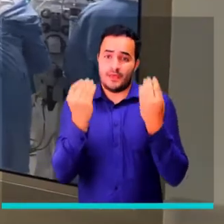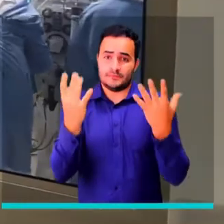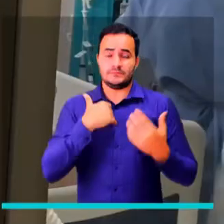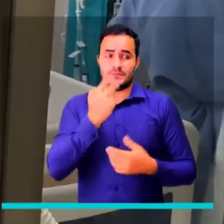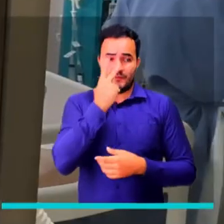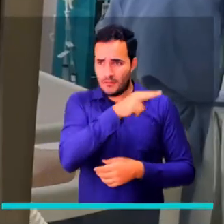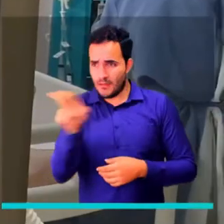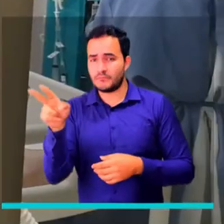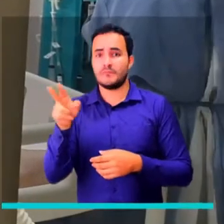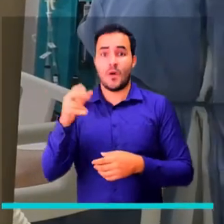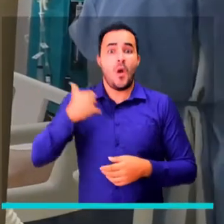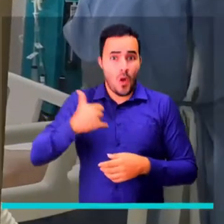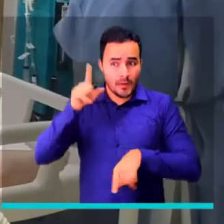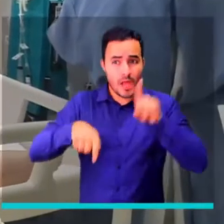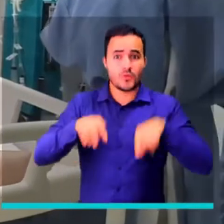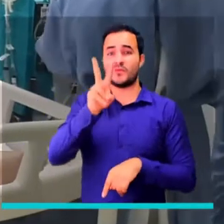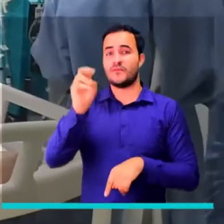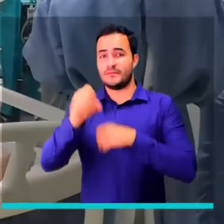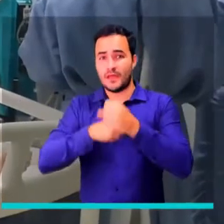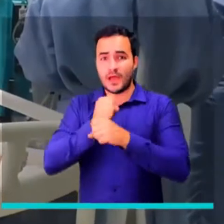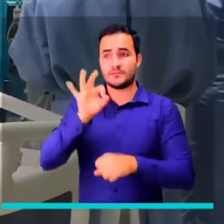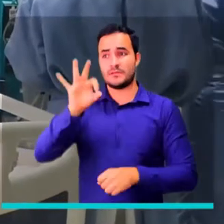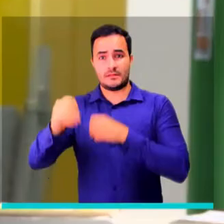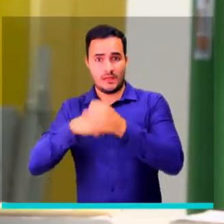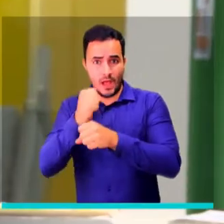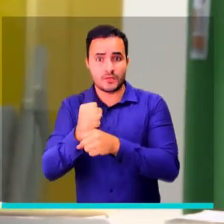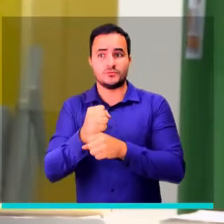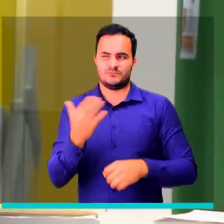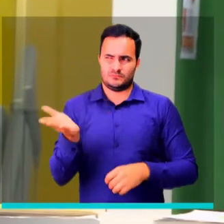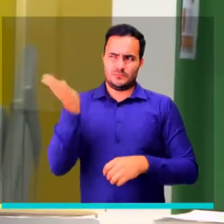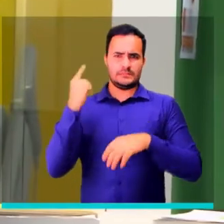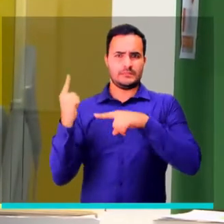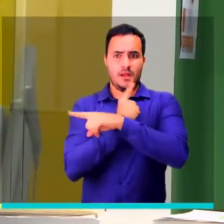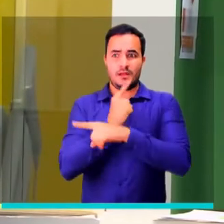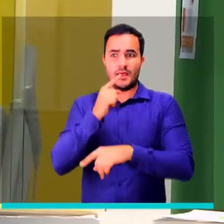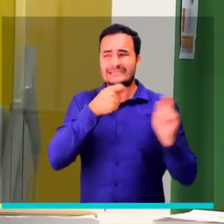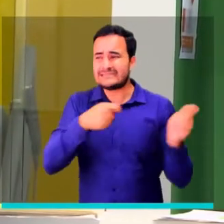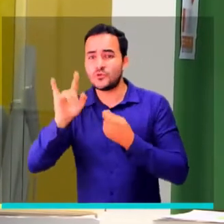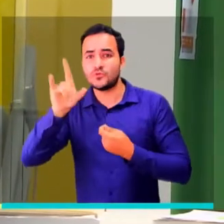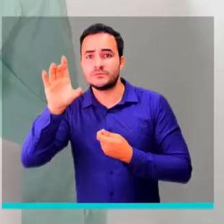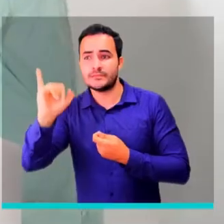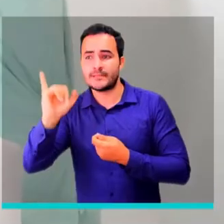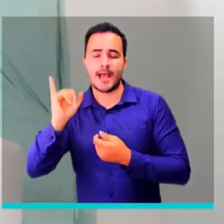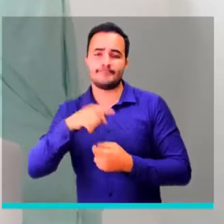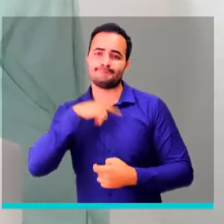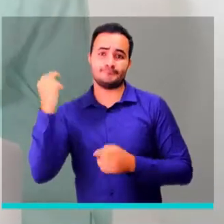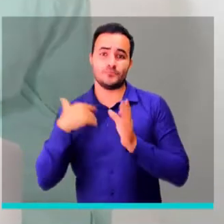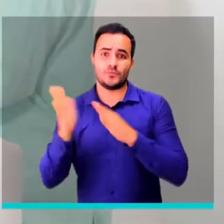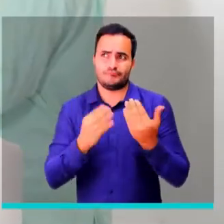pérdidas de personas muy jóvenes, entre 20 y 30 años, que fallecieron la semana anterior por culpa de este virus.